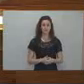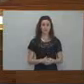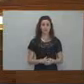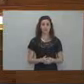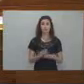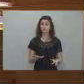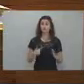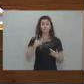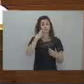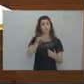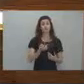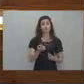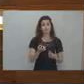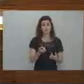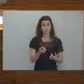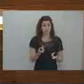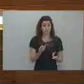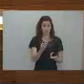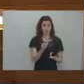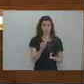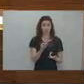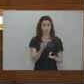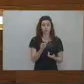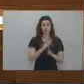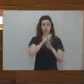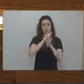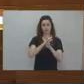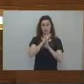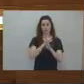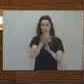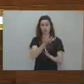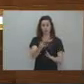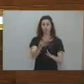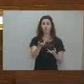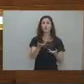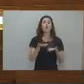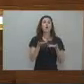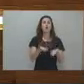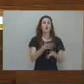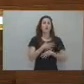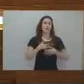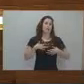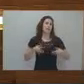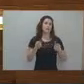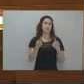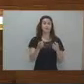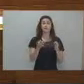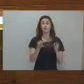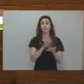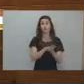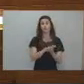Así que estoy seguro que ambos estaremos a la altura. Yo voy a poner todo lo que esté en mi mano para estarlo. Respecto a Izquierda Unida,